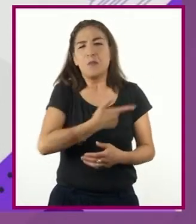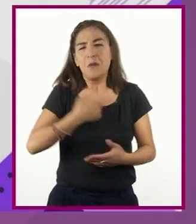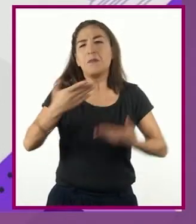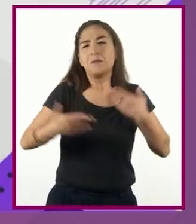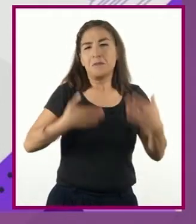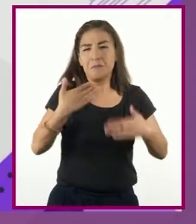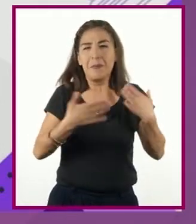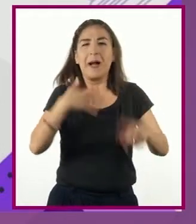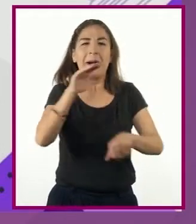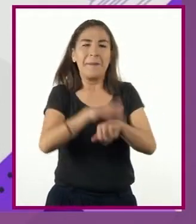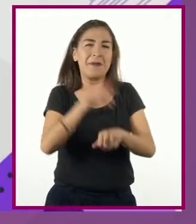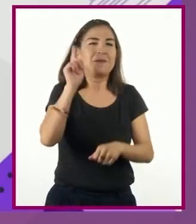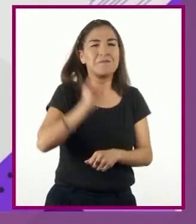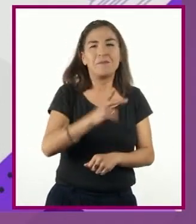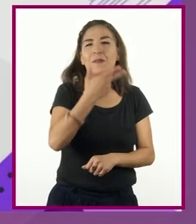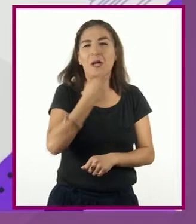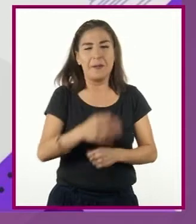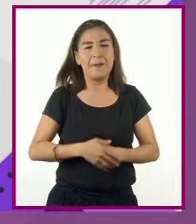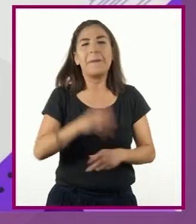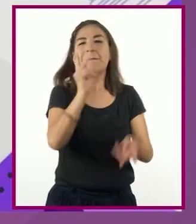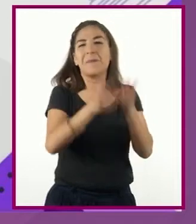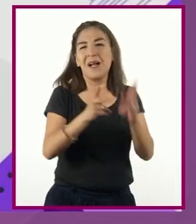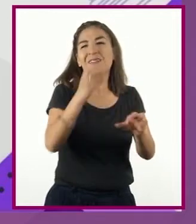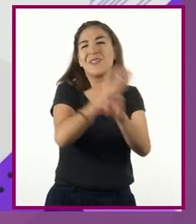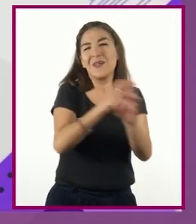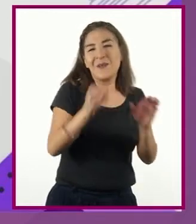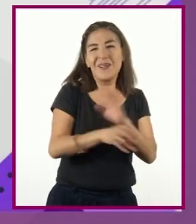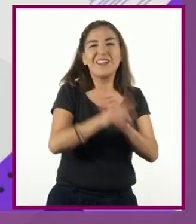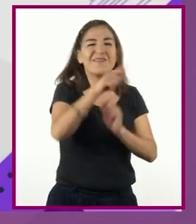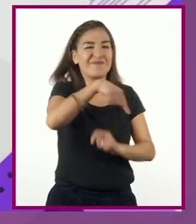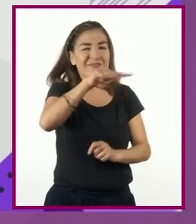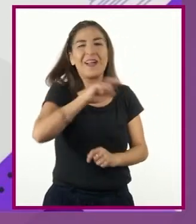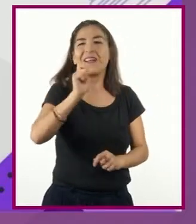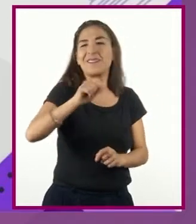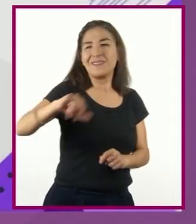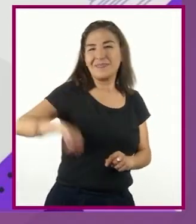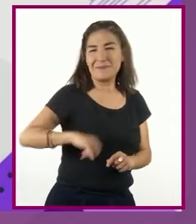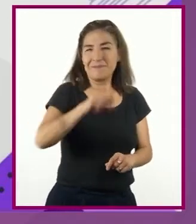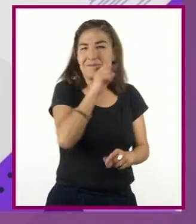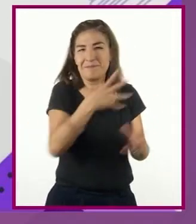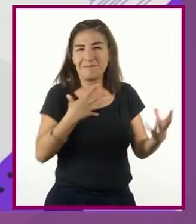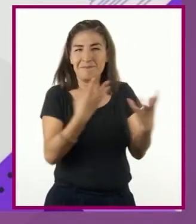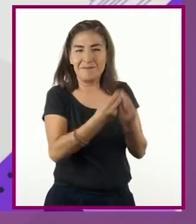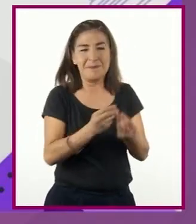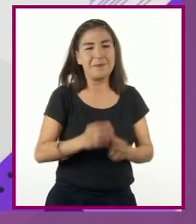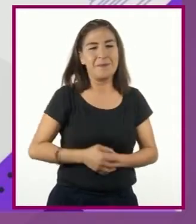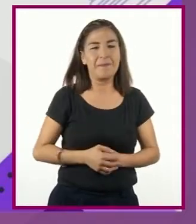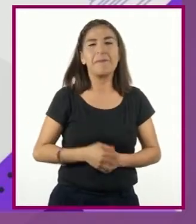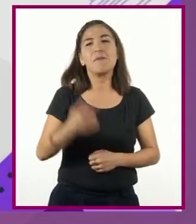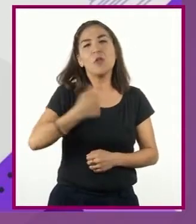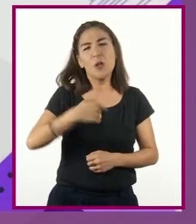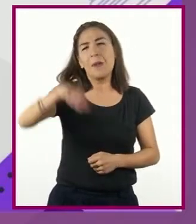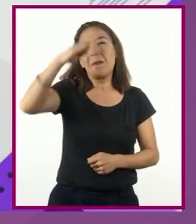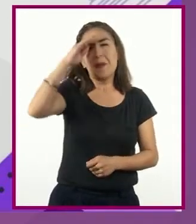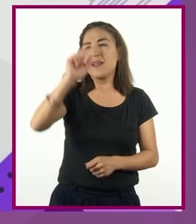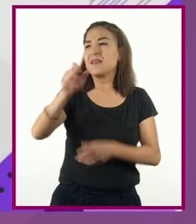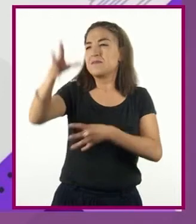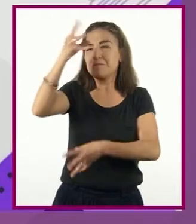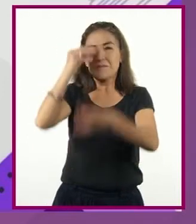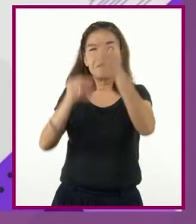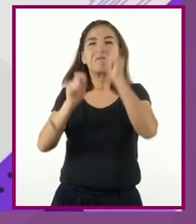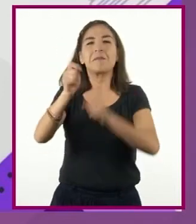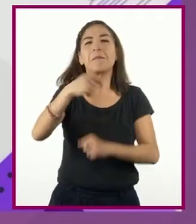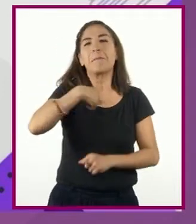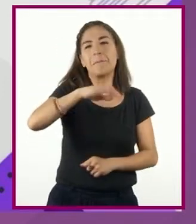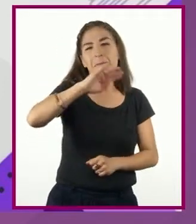mis amigas y amigos, porque platicamos de cosas que nos interesan. Pienso que quienes han influido en mí son mi